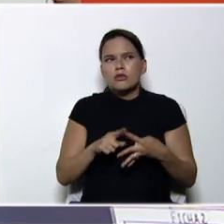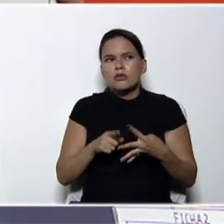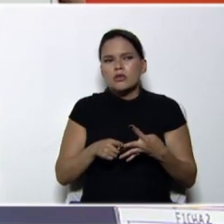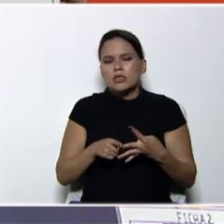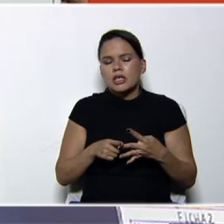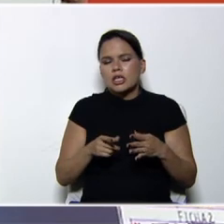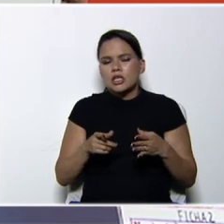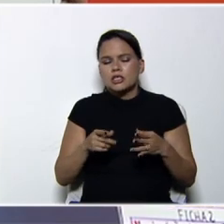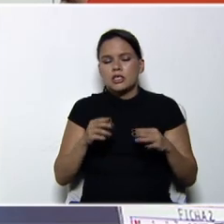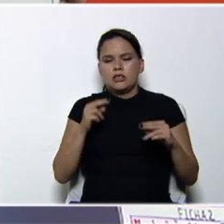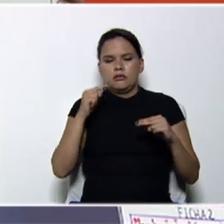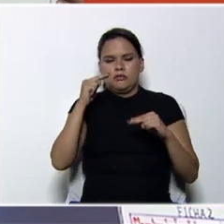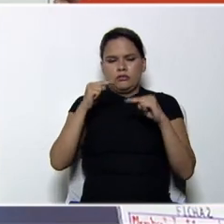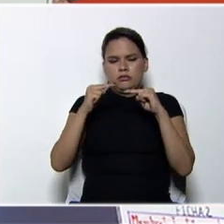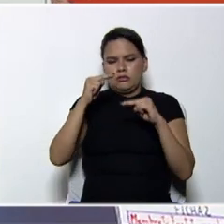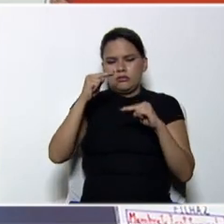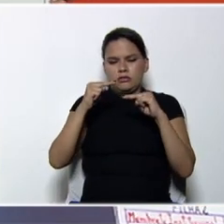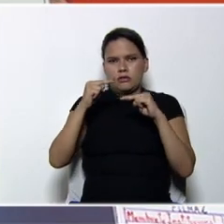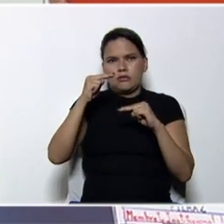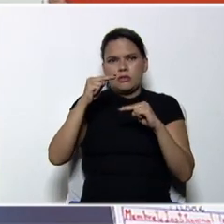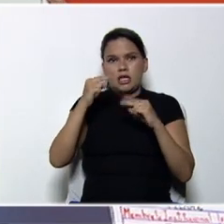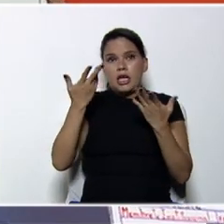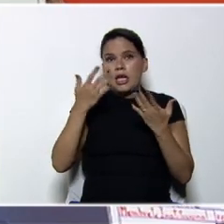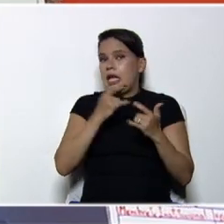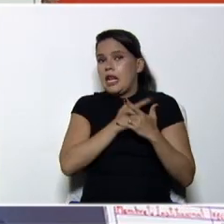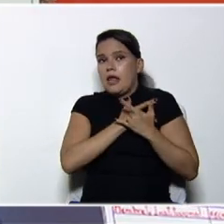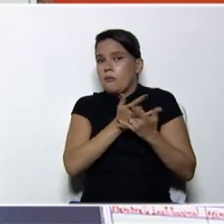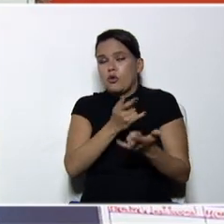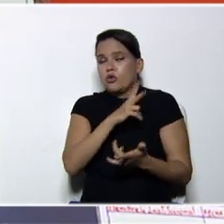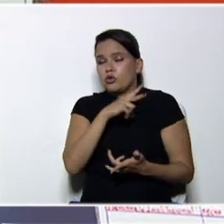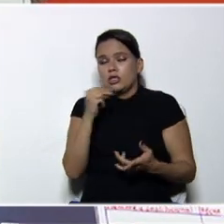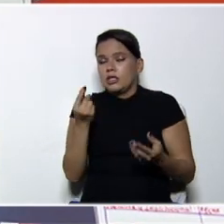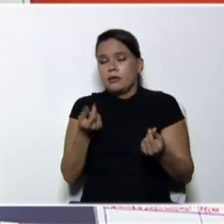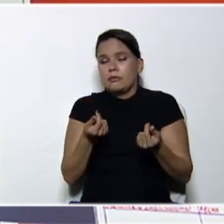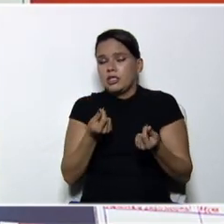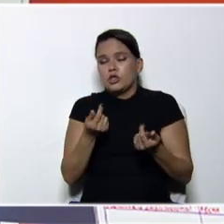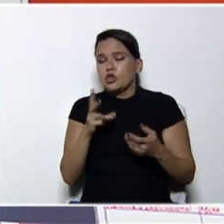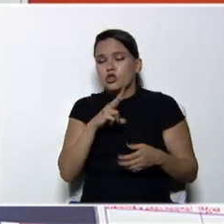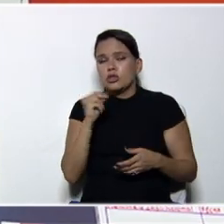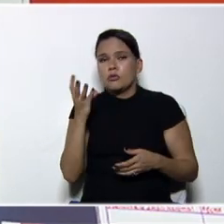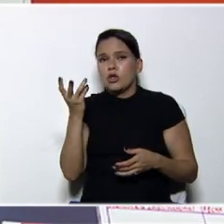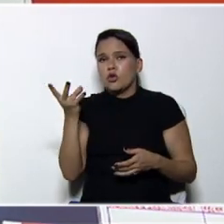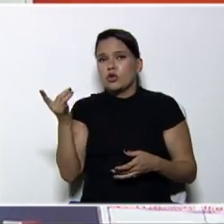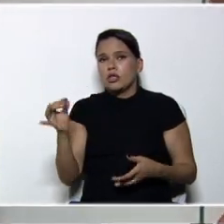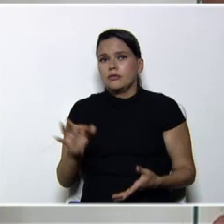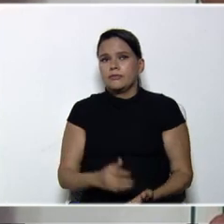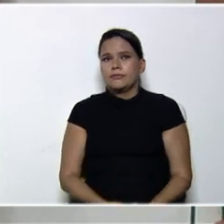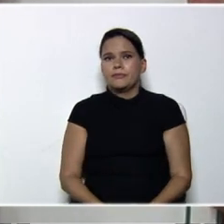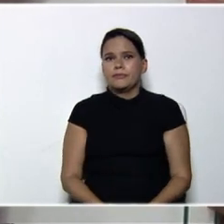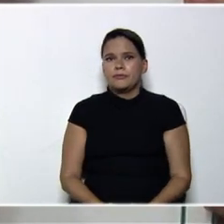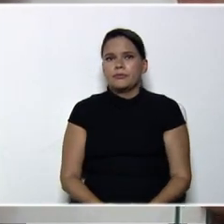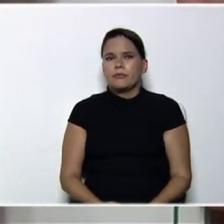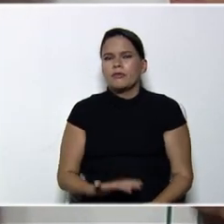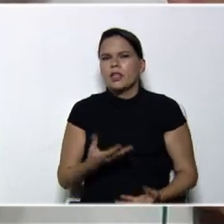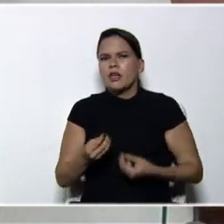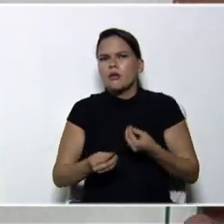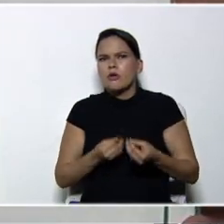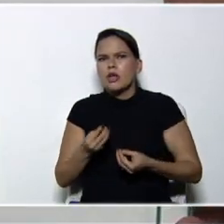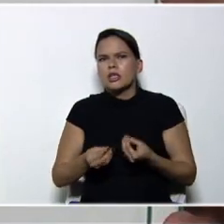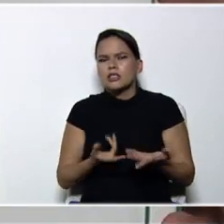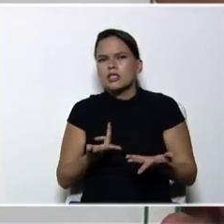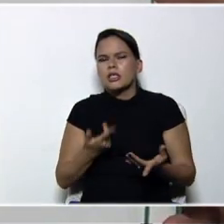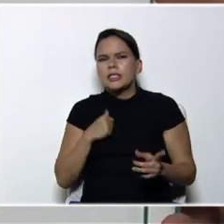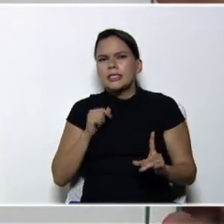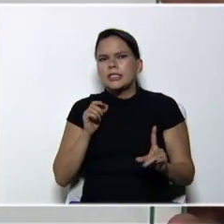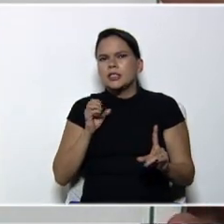midan, porque el amor no se puede medir, el amor no tiene precio, no se puede contar. Entonces, ¿qué voy a hacer? Voy a colocar aquí una meta